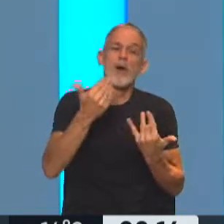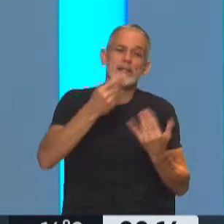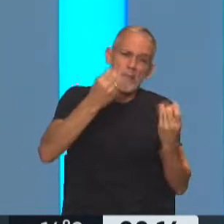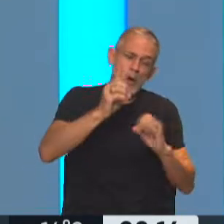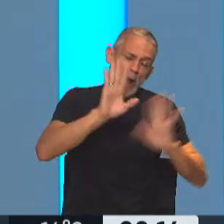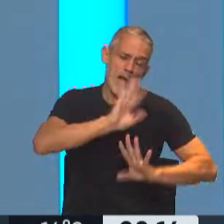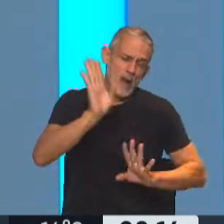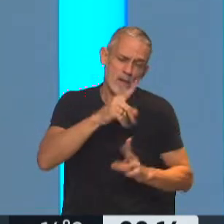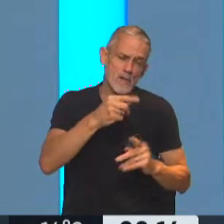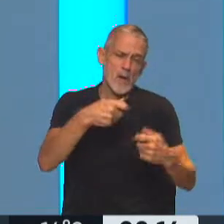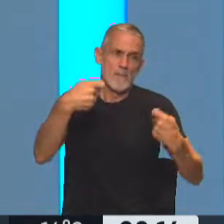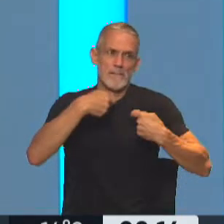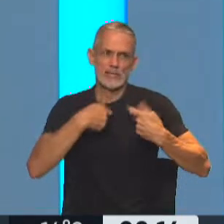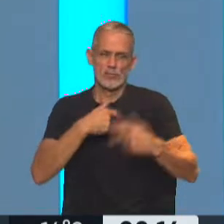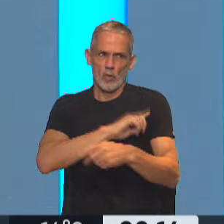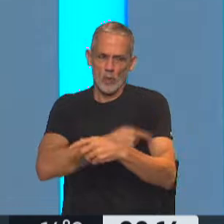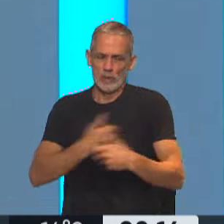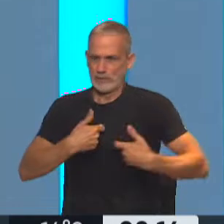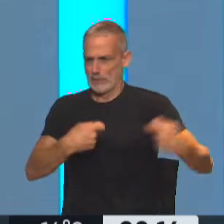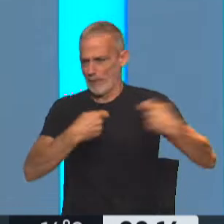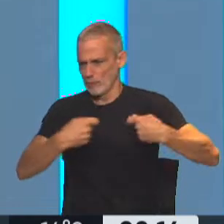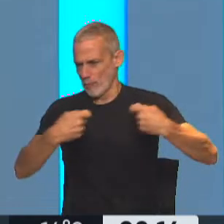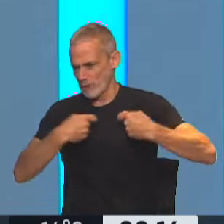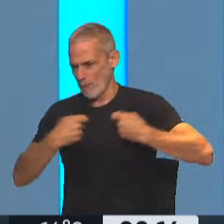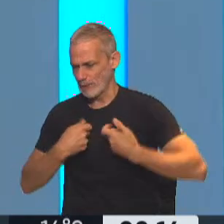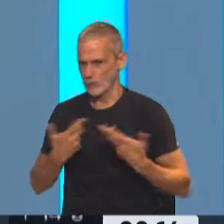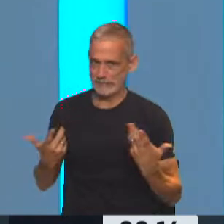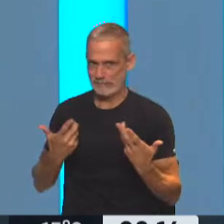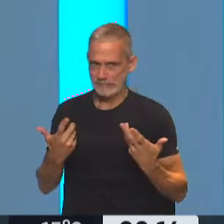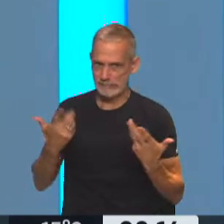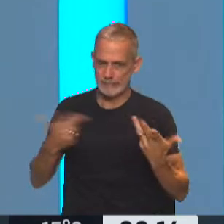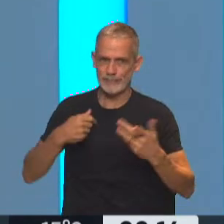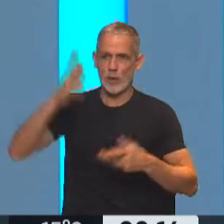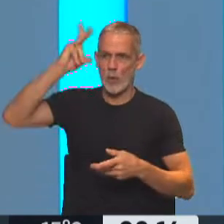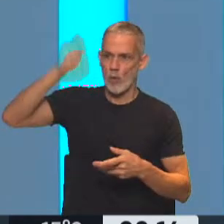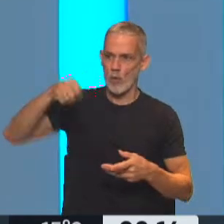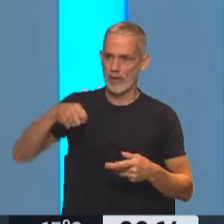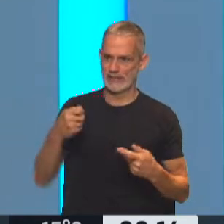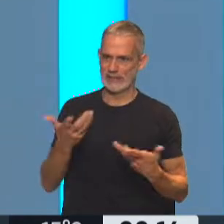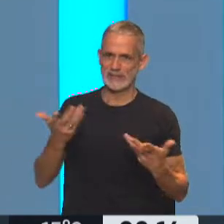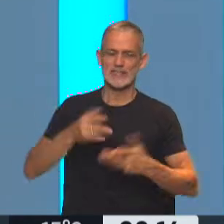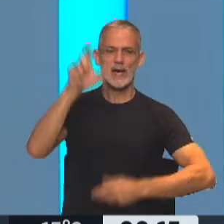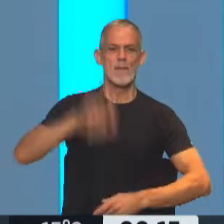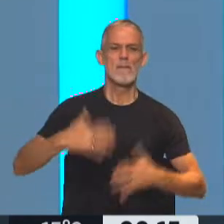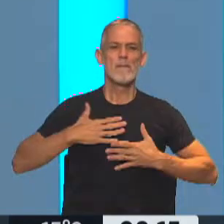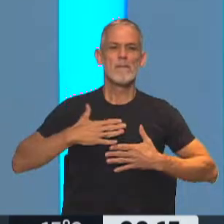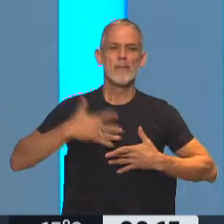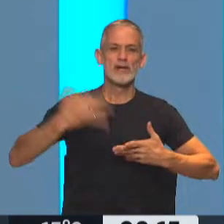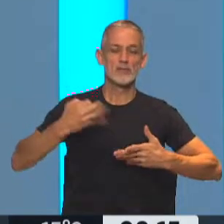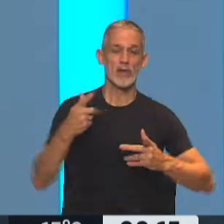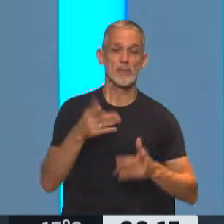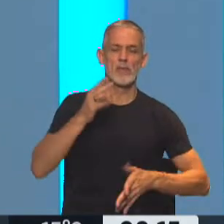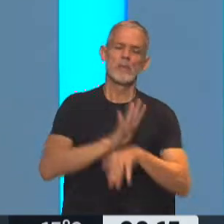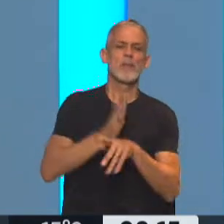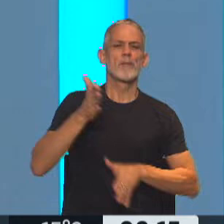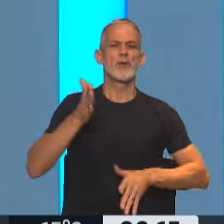hay, todo el tiempo sobre el Poder Judicial, entonces deberías tener como jueces a personas que fueran poco menos que robots,